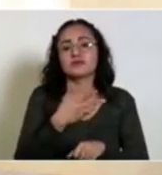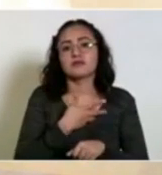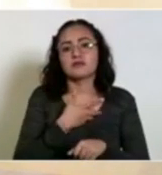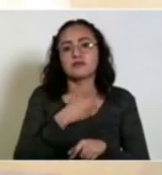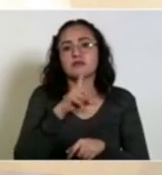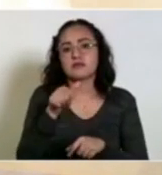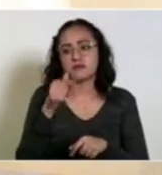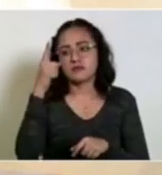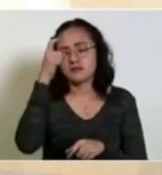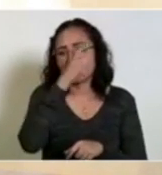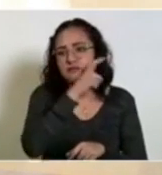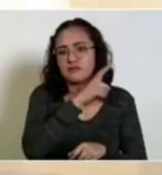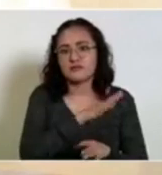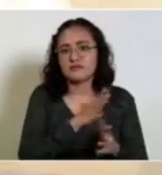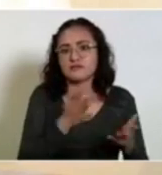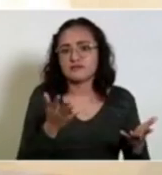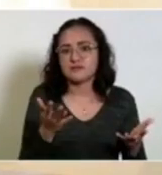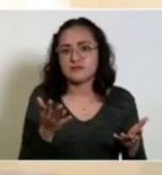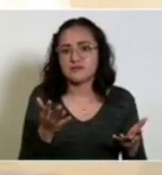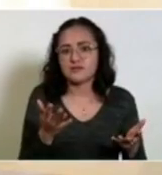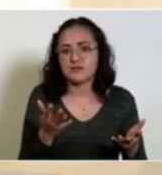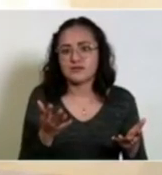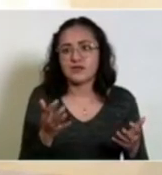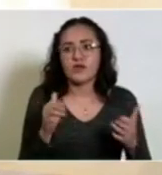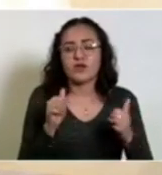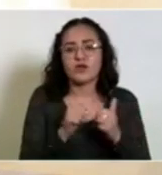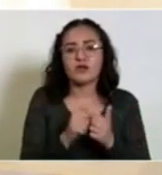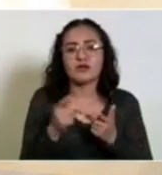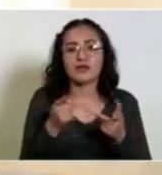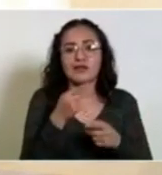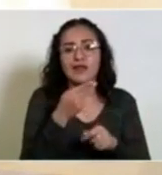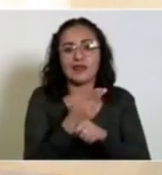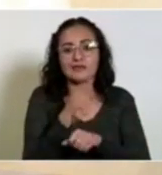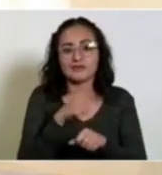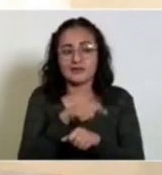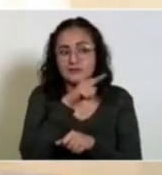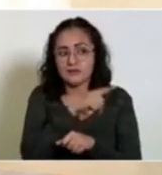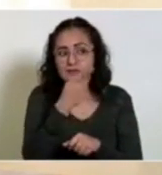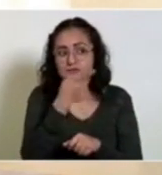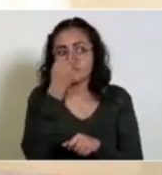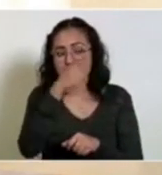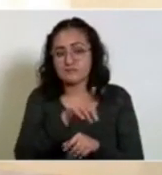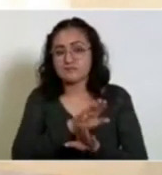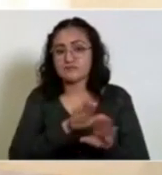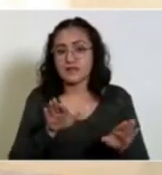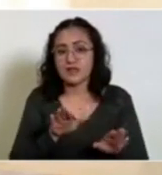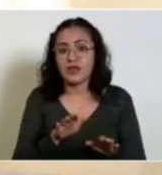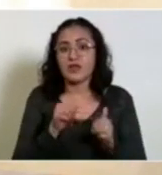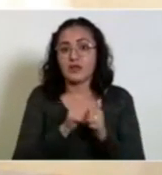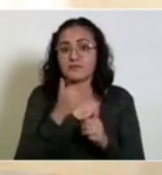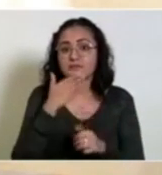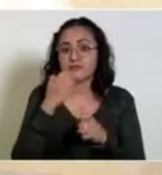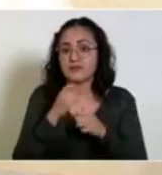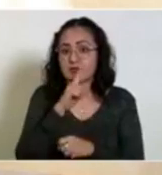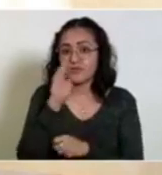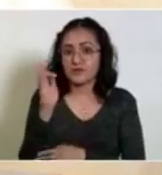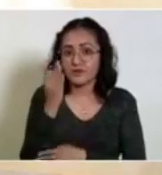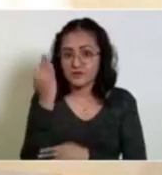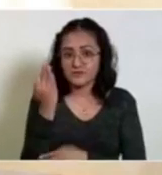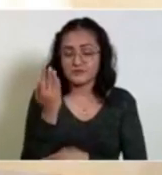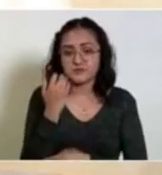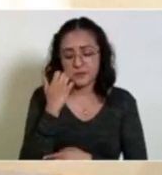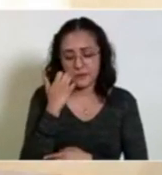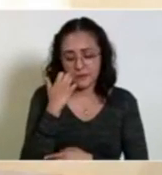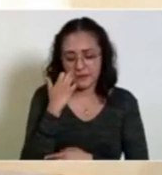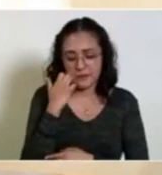una complicación con la estrategia nacional con bienestar de la federación